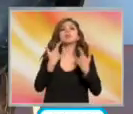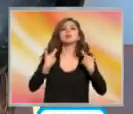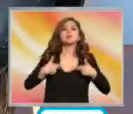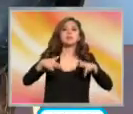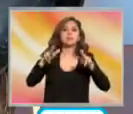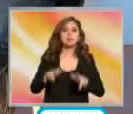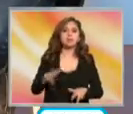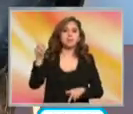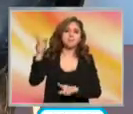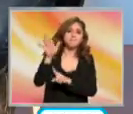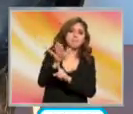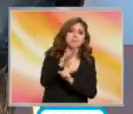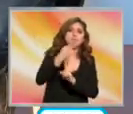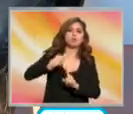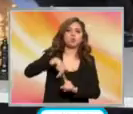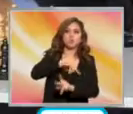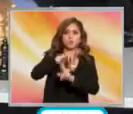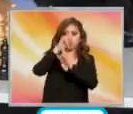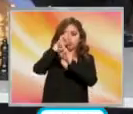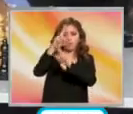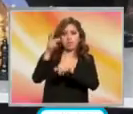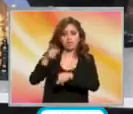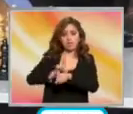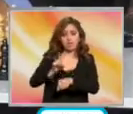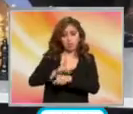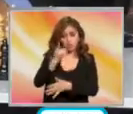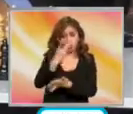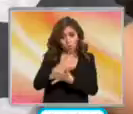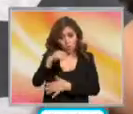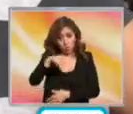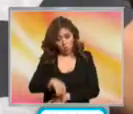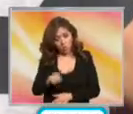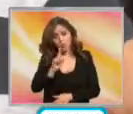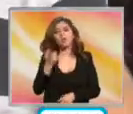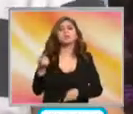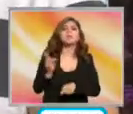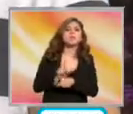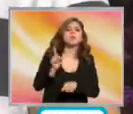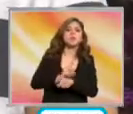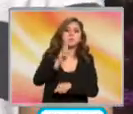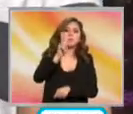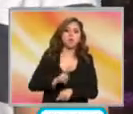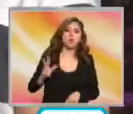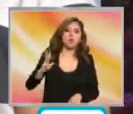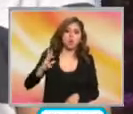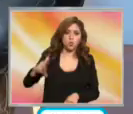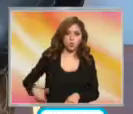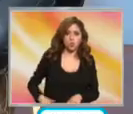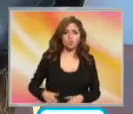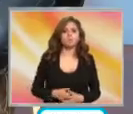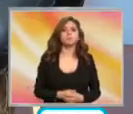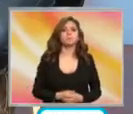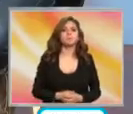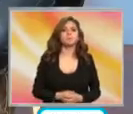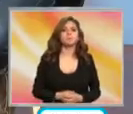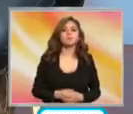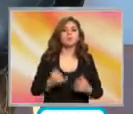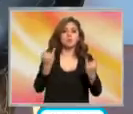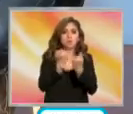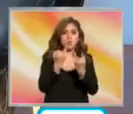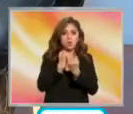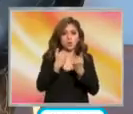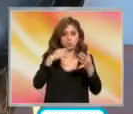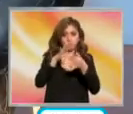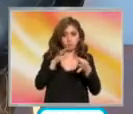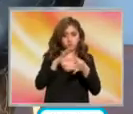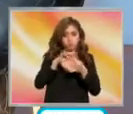Así México. es. La bandera a la que le rendimos honor todos los días, no solo hoy. Todos los días. Y es, de veras es un orgullo. Hay que mencionar también que con Venustiano